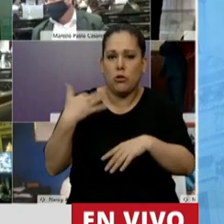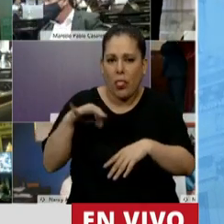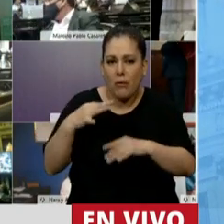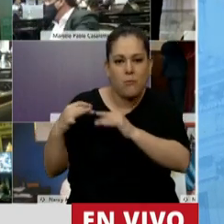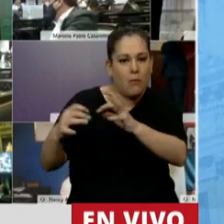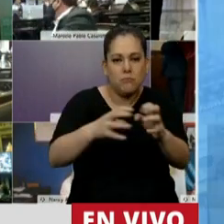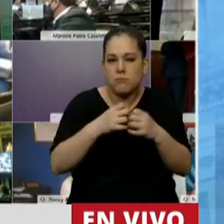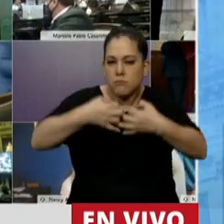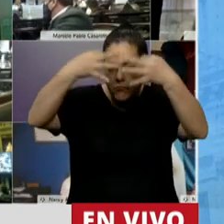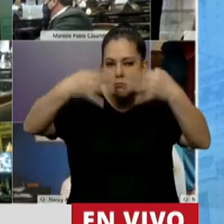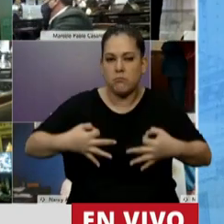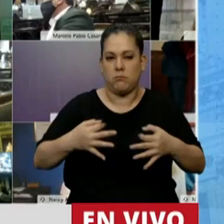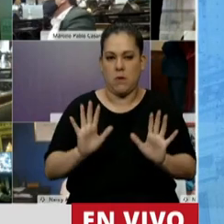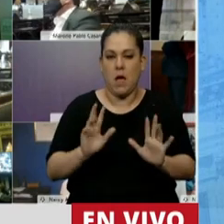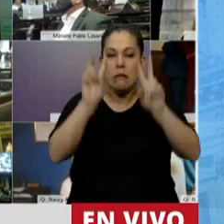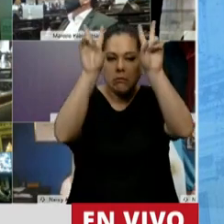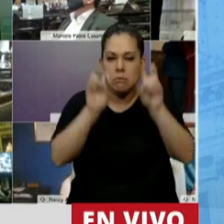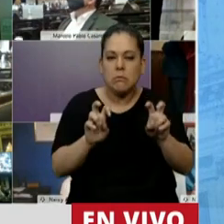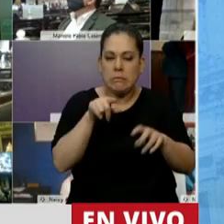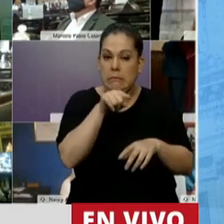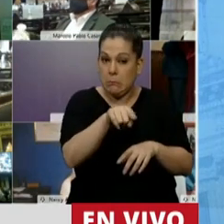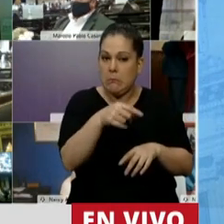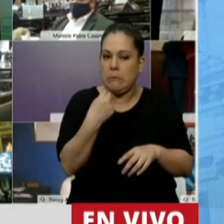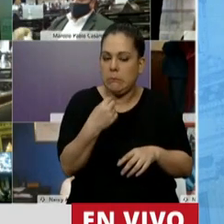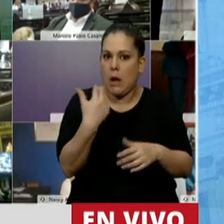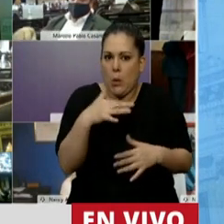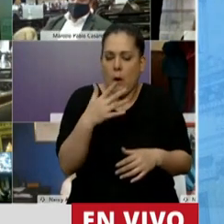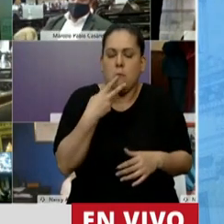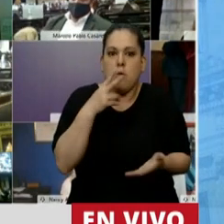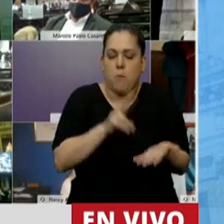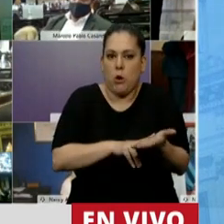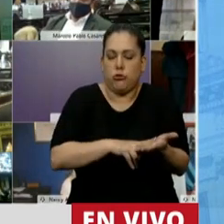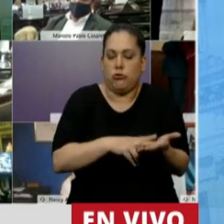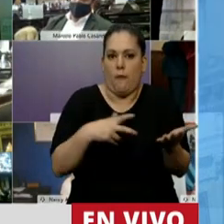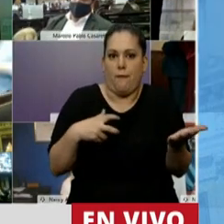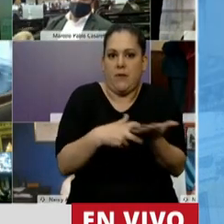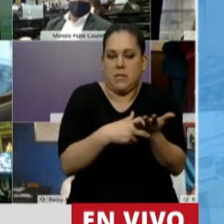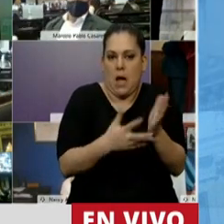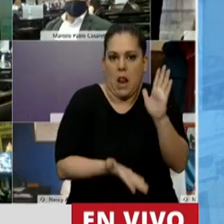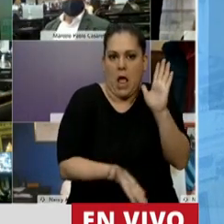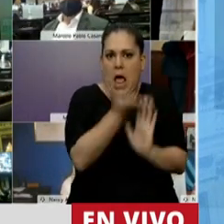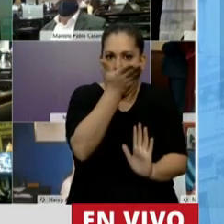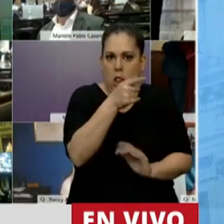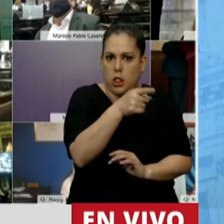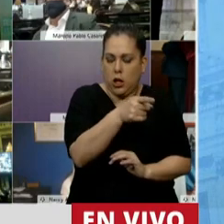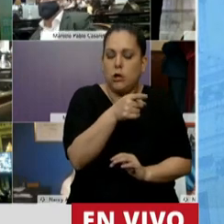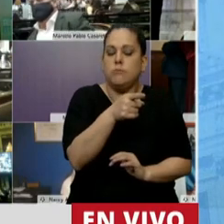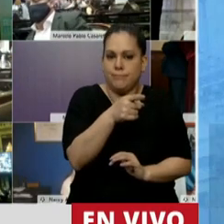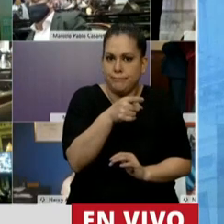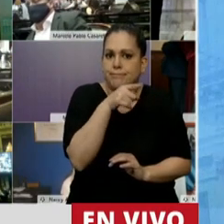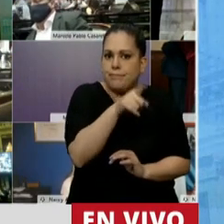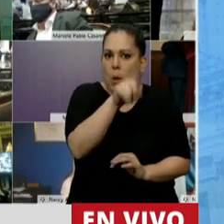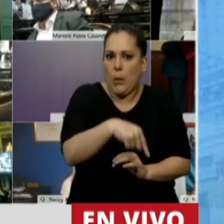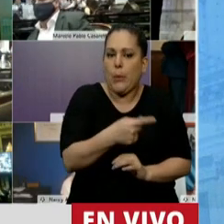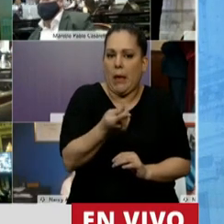fondo de un sistema perverso que combina alta presión fiscal con una complejidad tal que